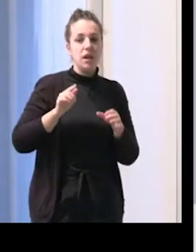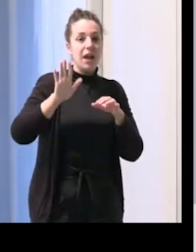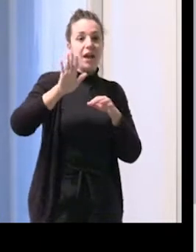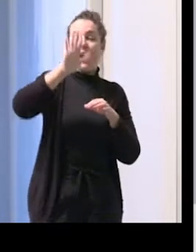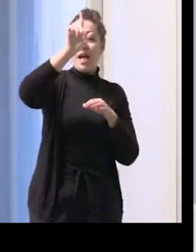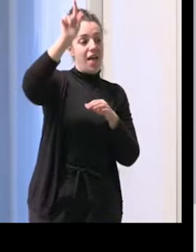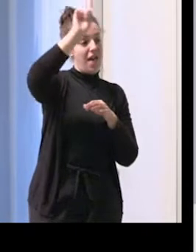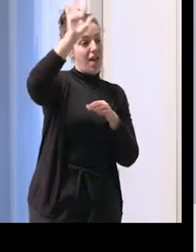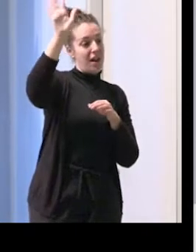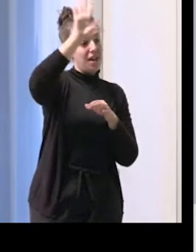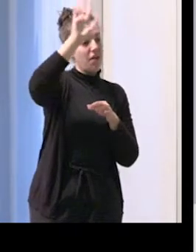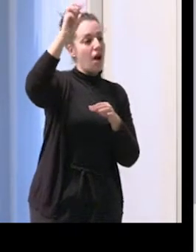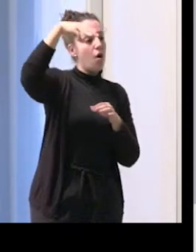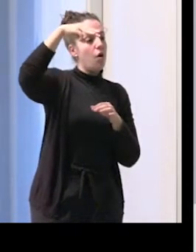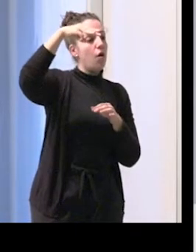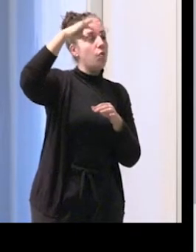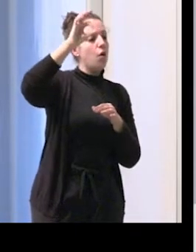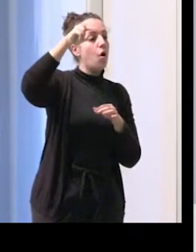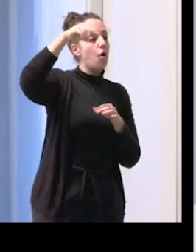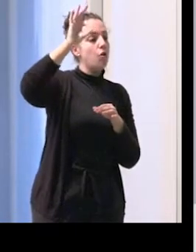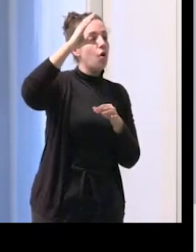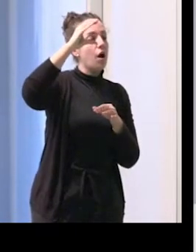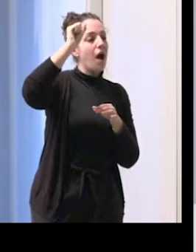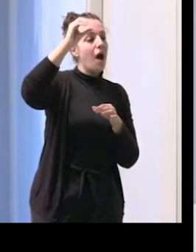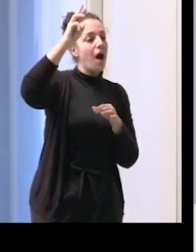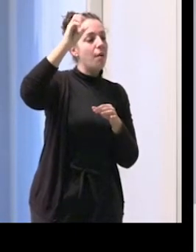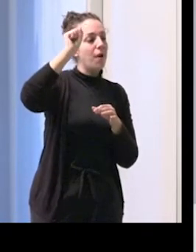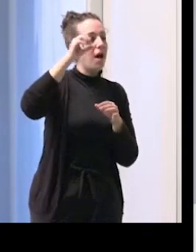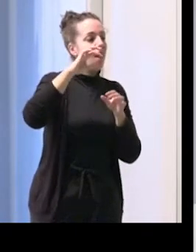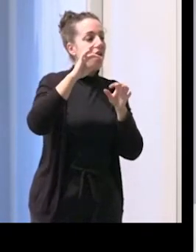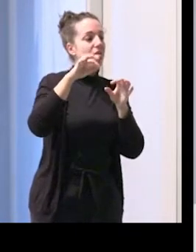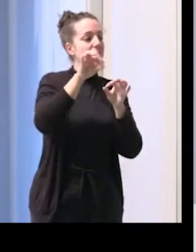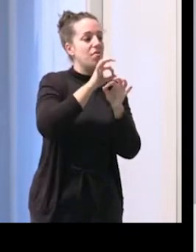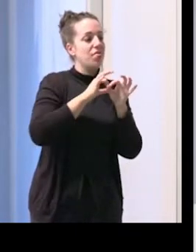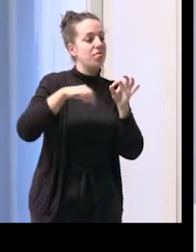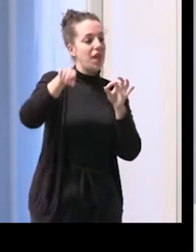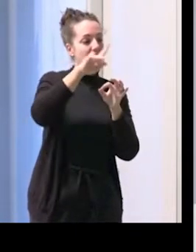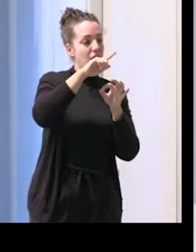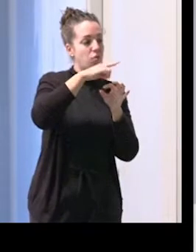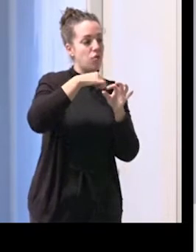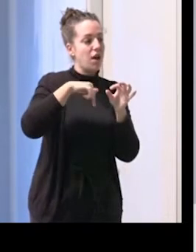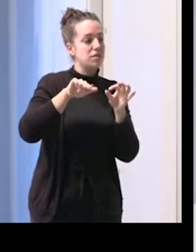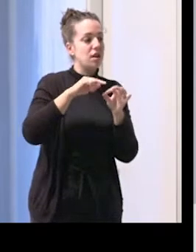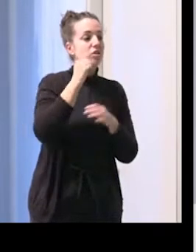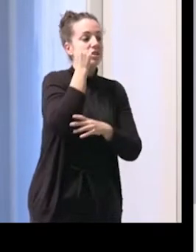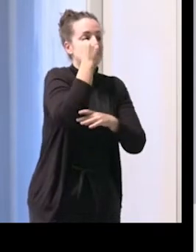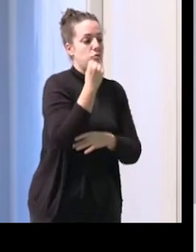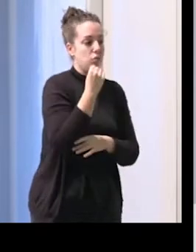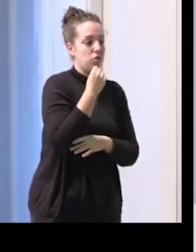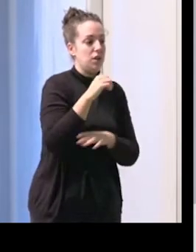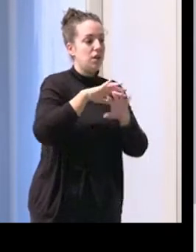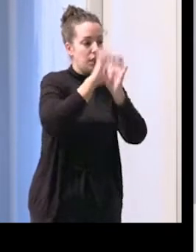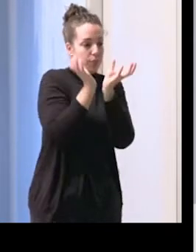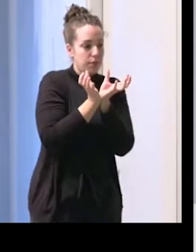llaman esta monocapa de células de feeder, de células de soporte, que son fibroblastos embrionarios